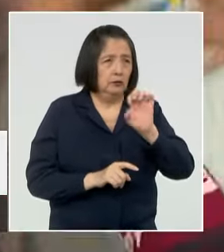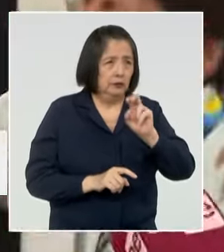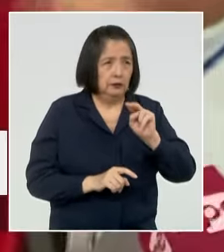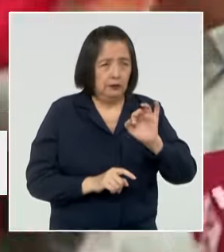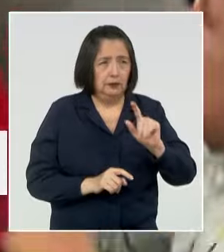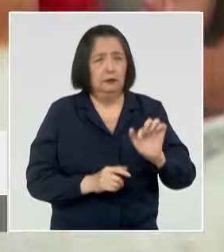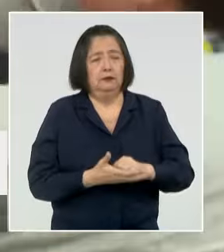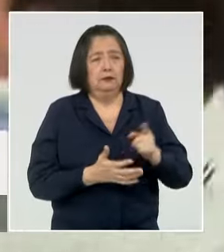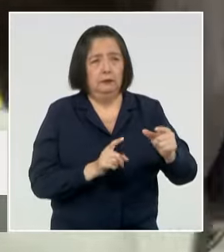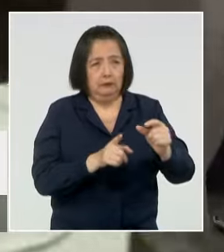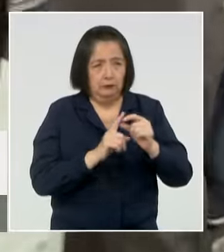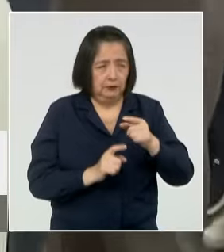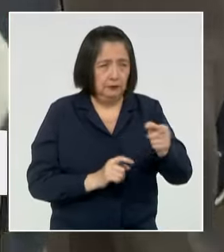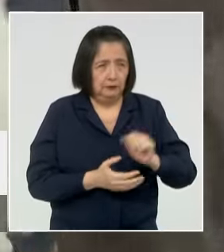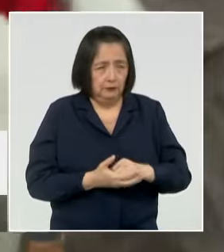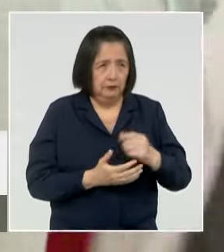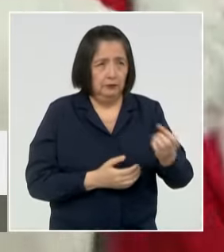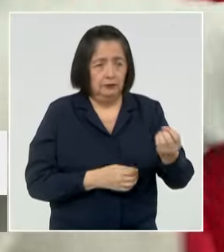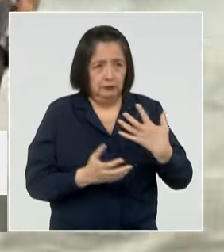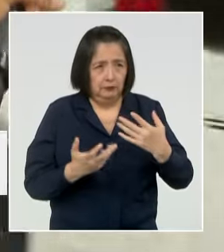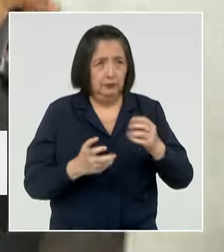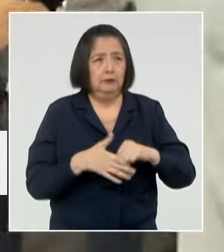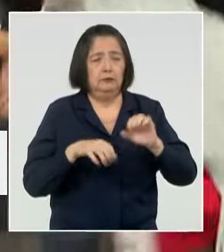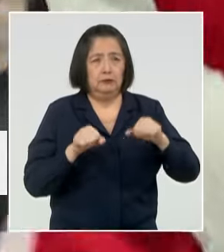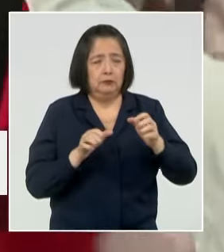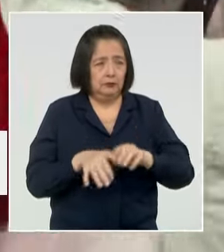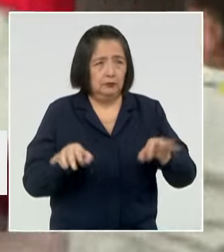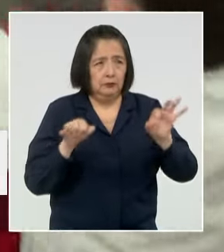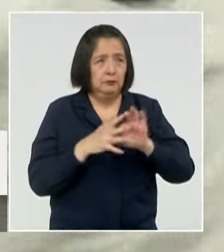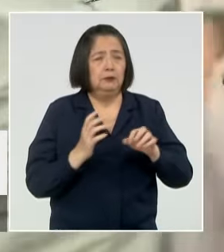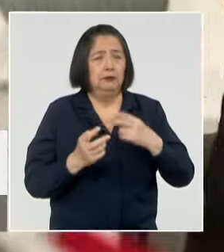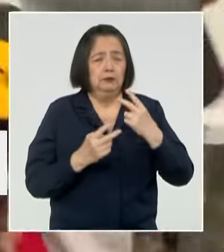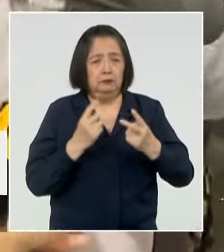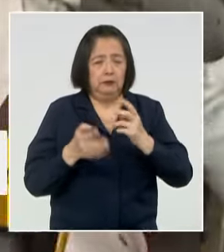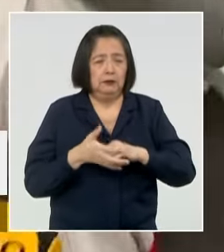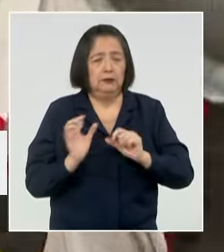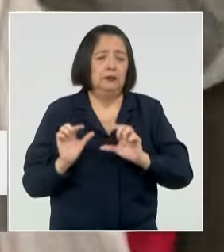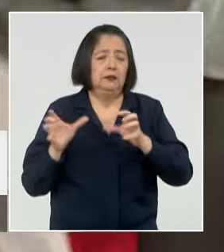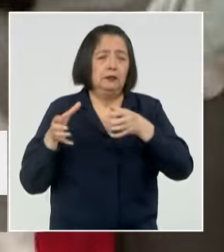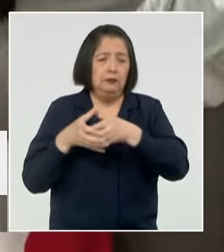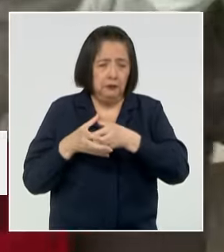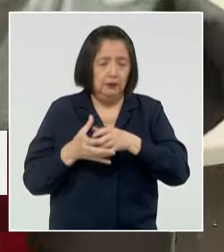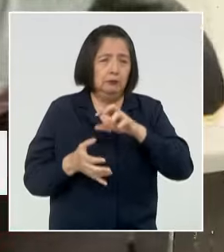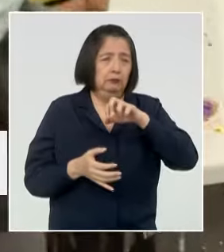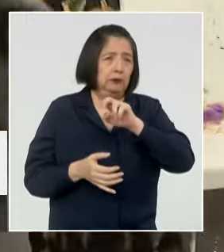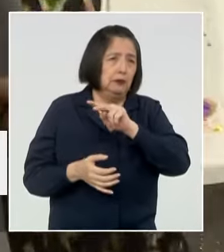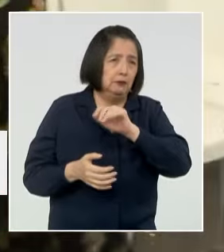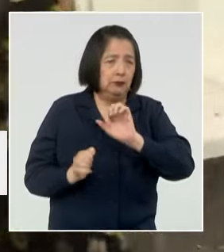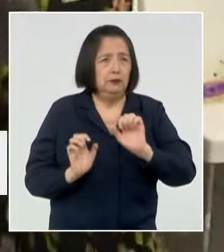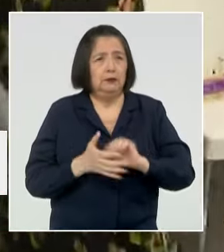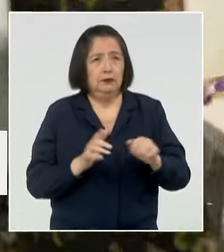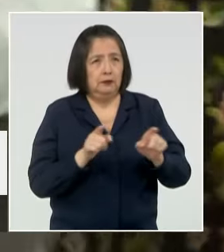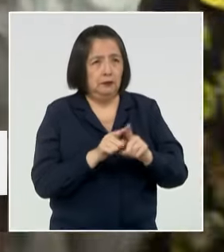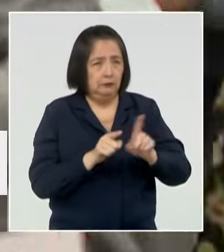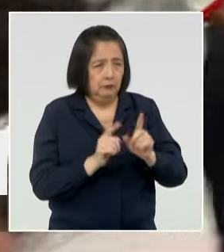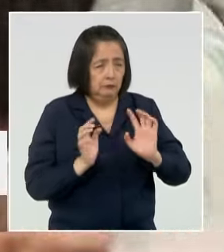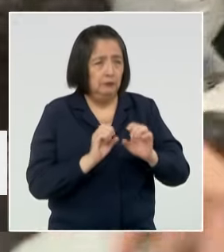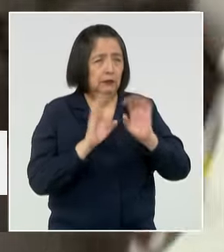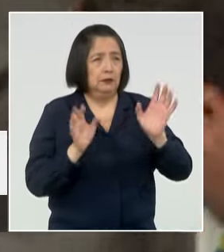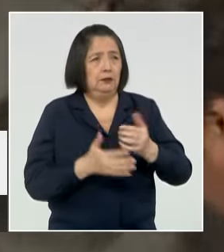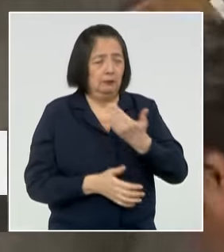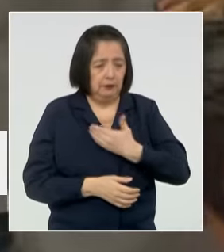Fueron palabras que ellos dieron decisivas para la visita técnica de Panam Sports y por supuesto la que fue también contundente fue la